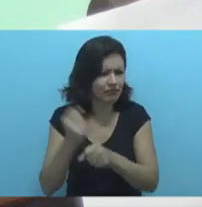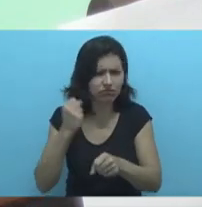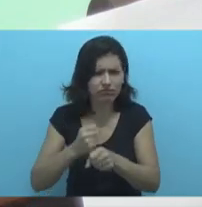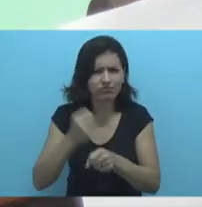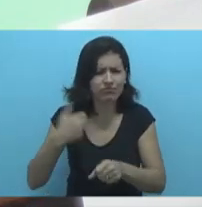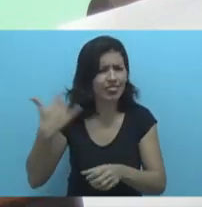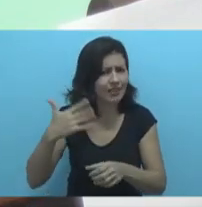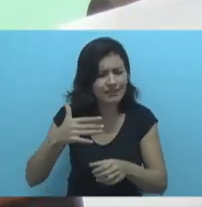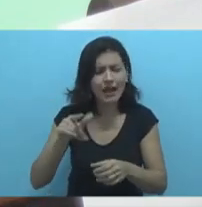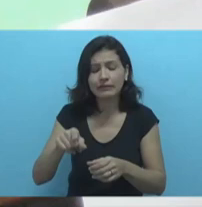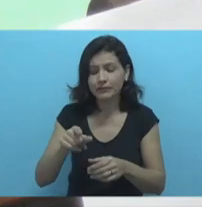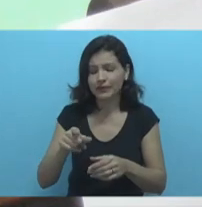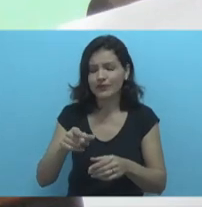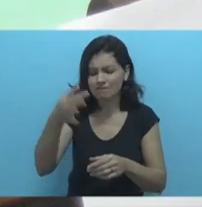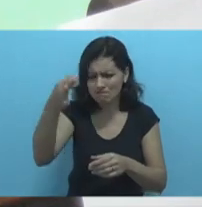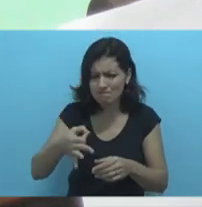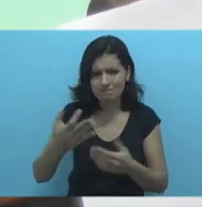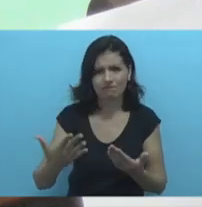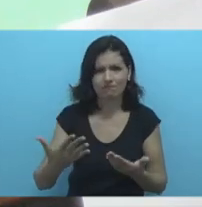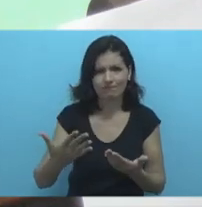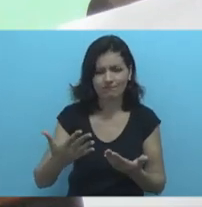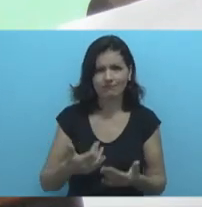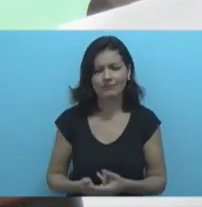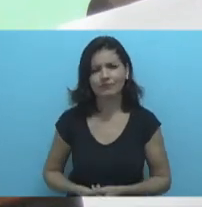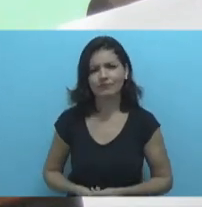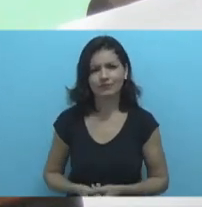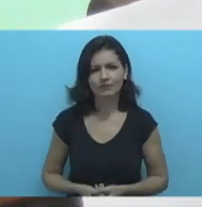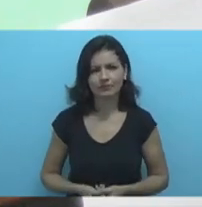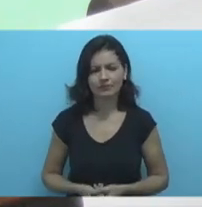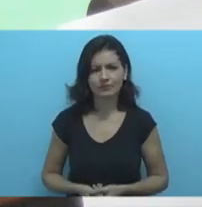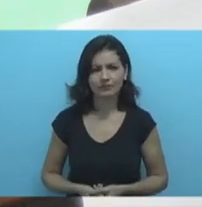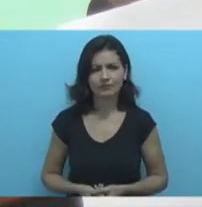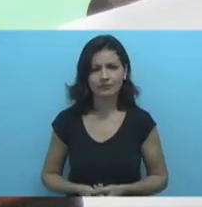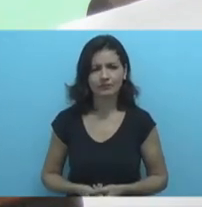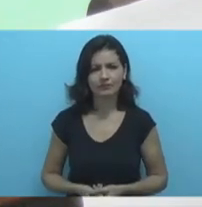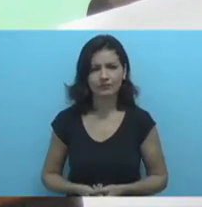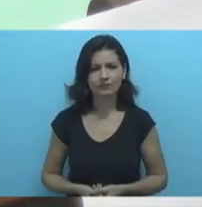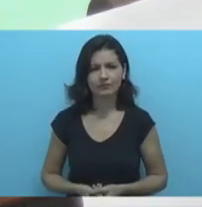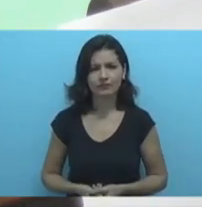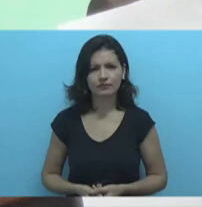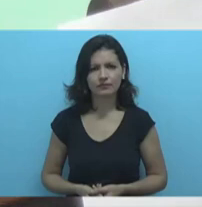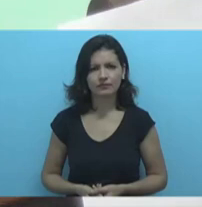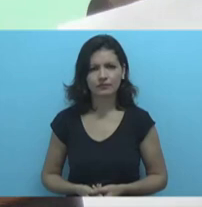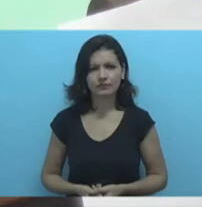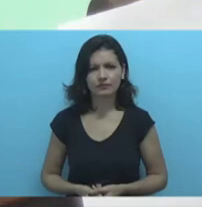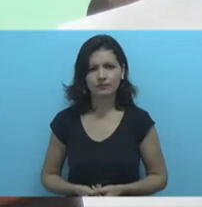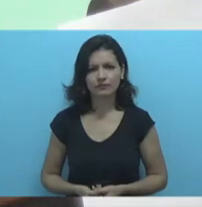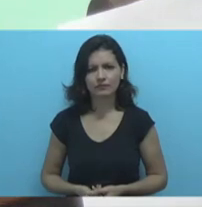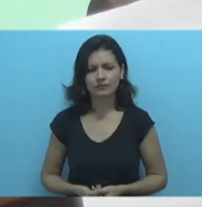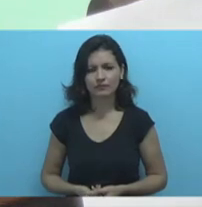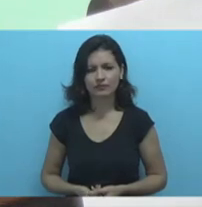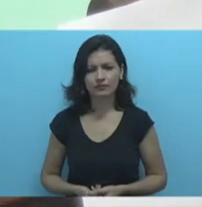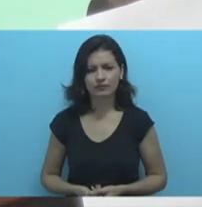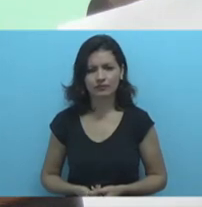Y eso lo marca como un dirigente que fue ganando legitimidad, que fue